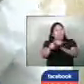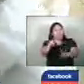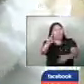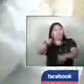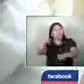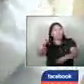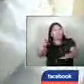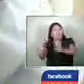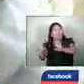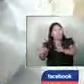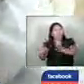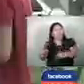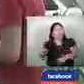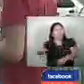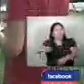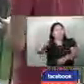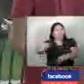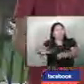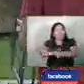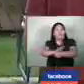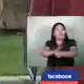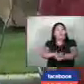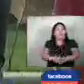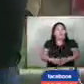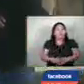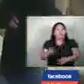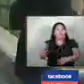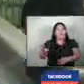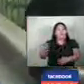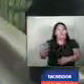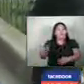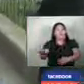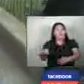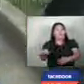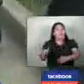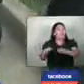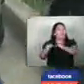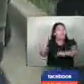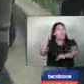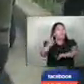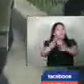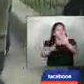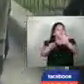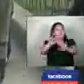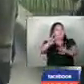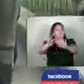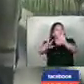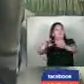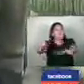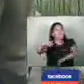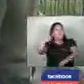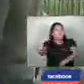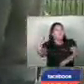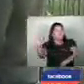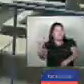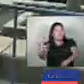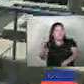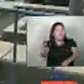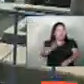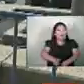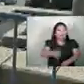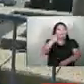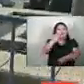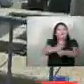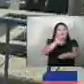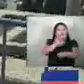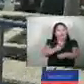dieron positivo a COVID-19, de lo cual son entonces más de 628 mil casos de COVID-19 que se